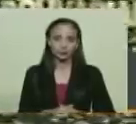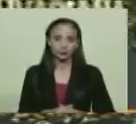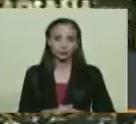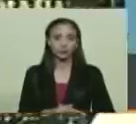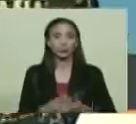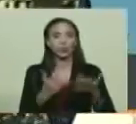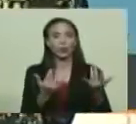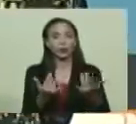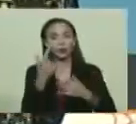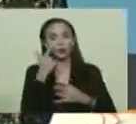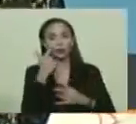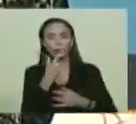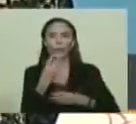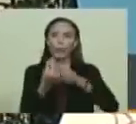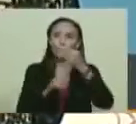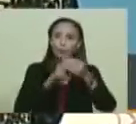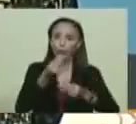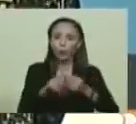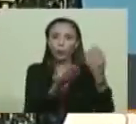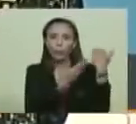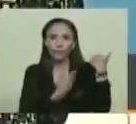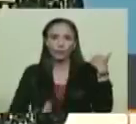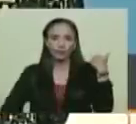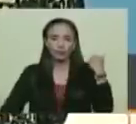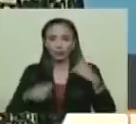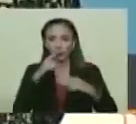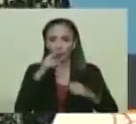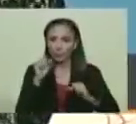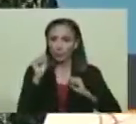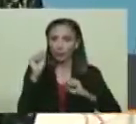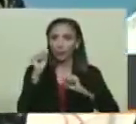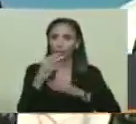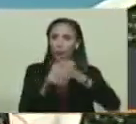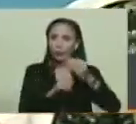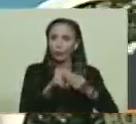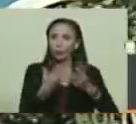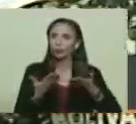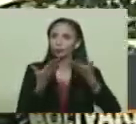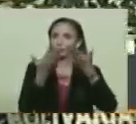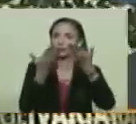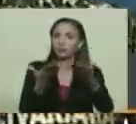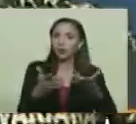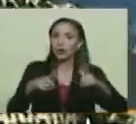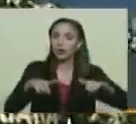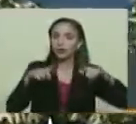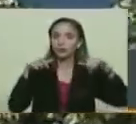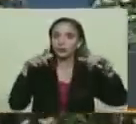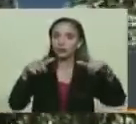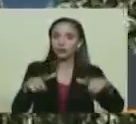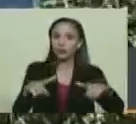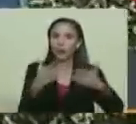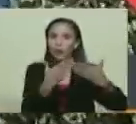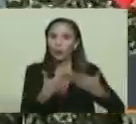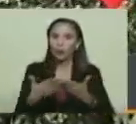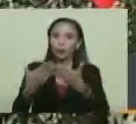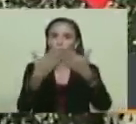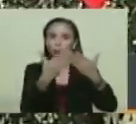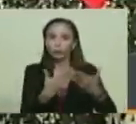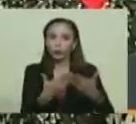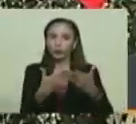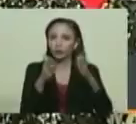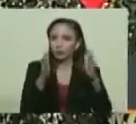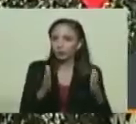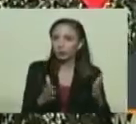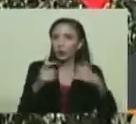En este momento, entonces, el jefe de Estado venezolano entrega el certificado de los estudios realizados a estos estudiantes que